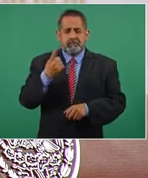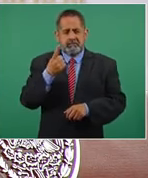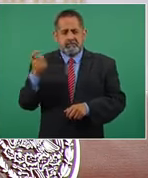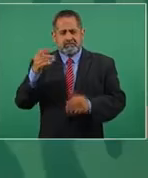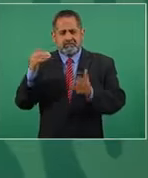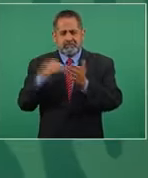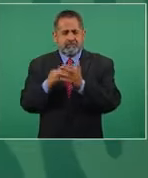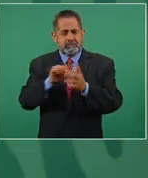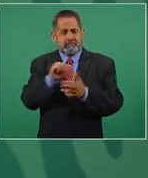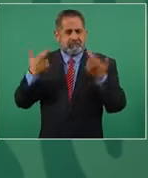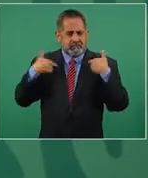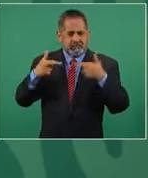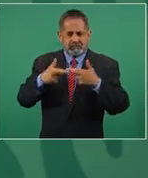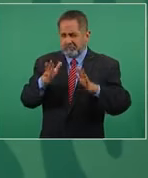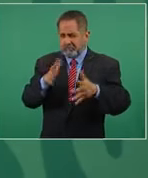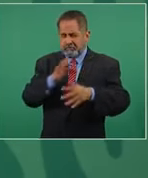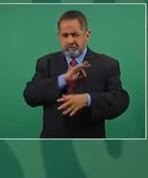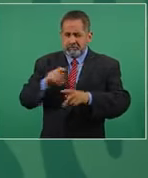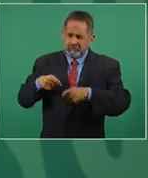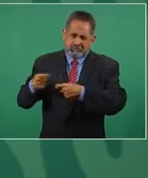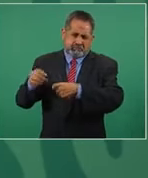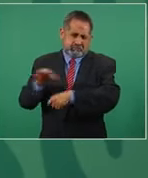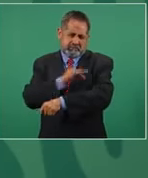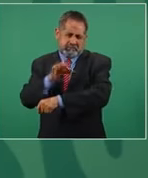mil maestros.